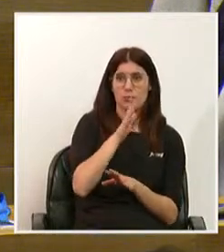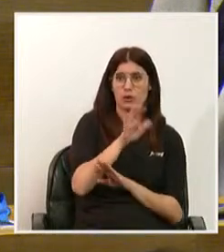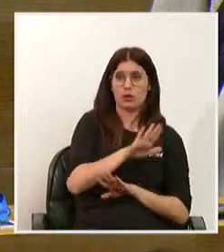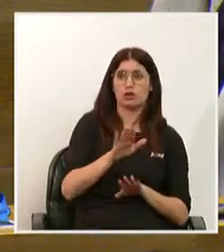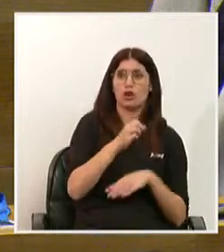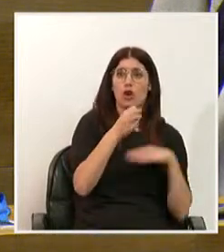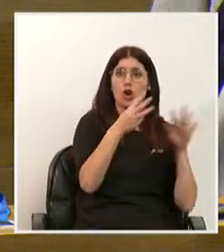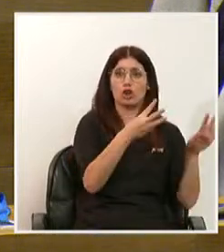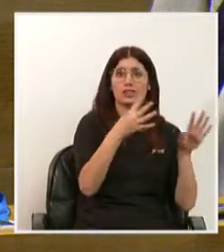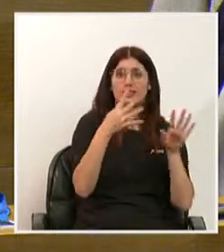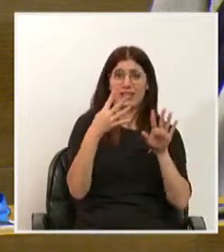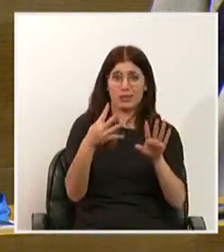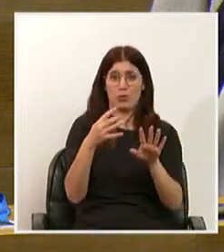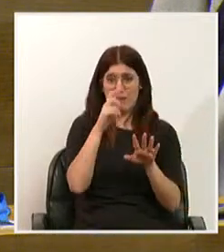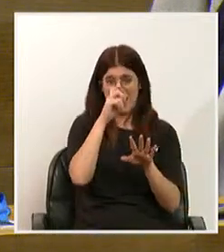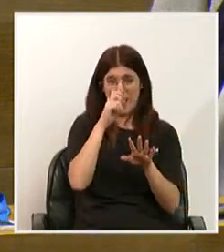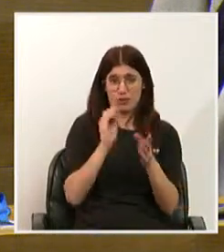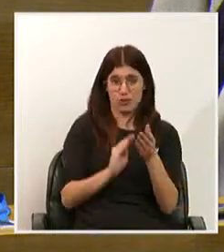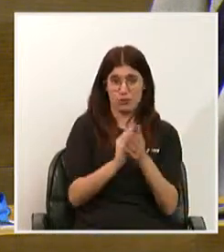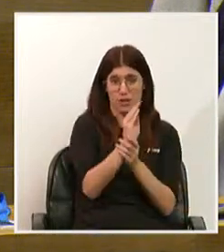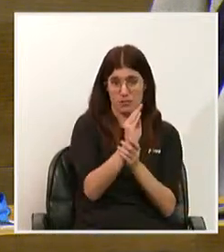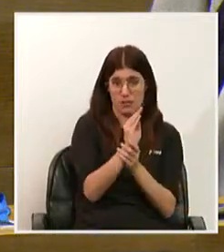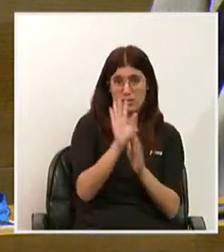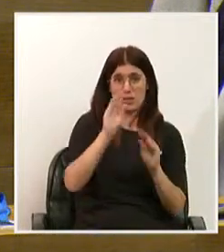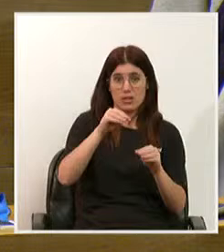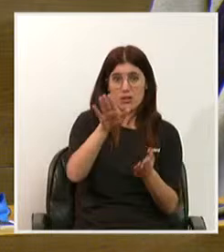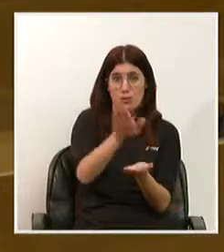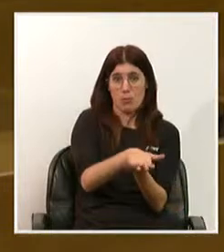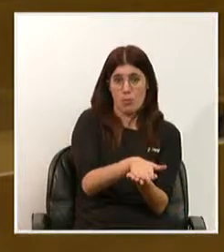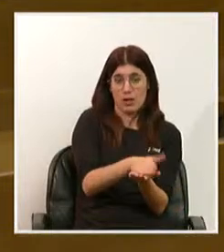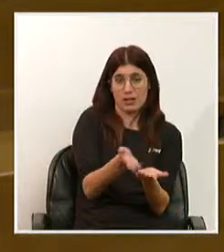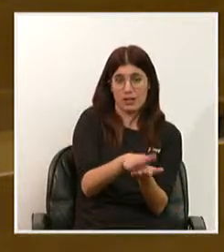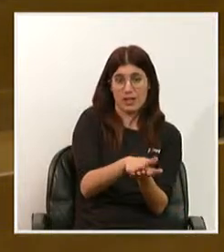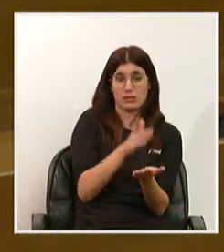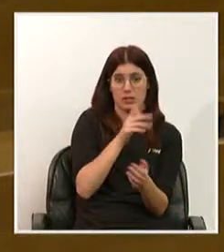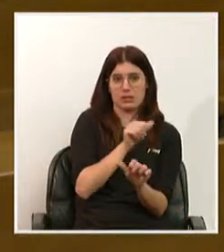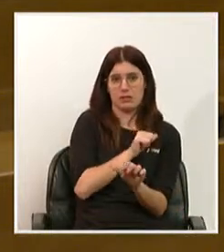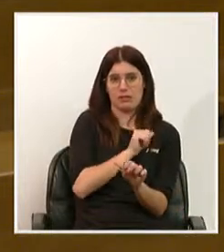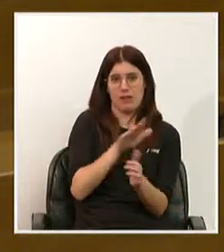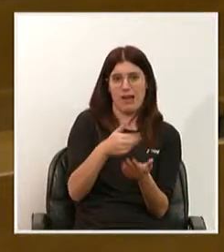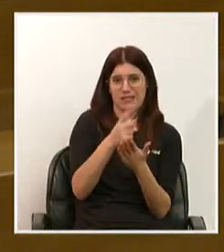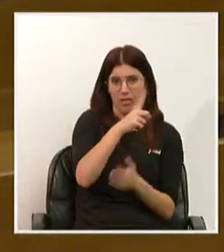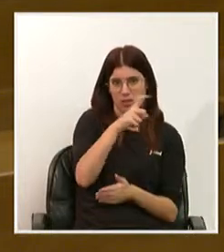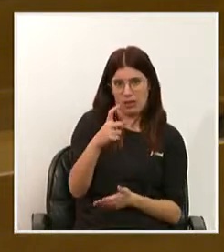celebrar del y de la y que